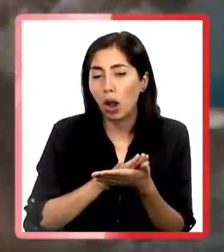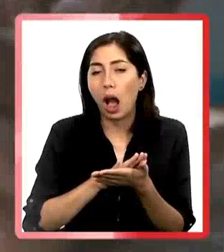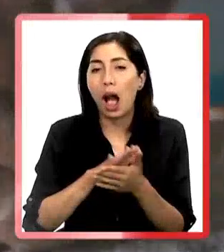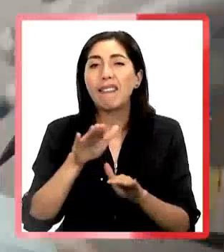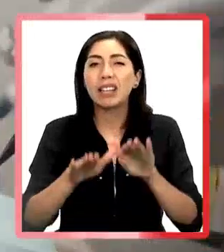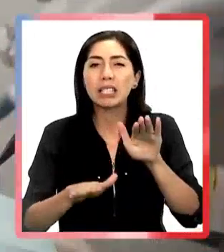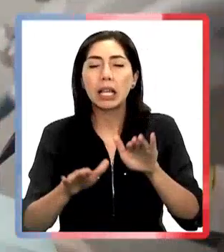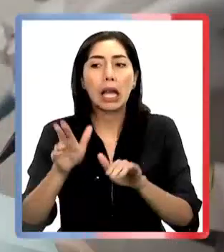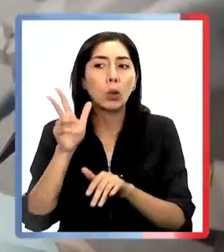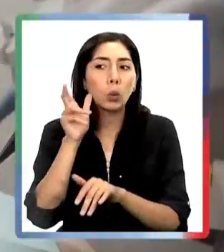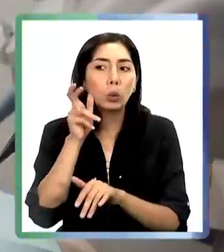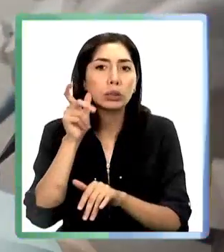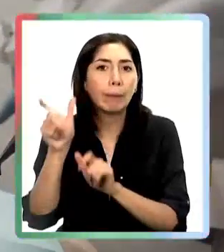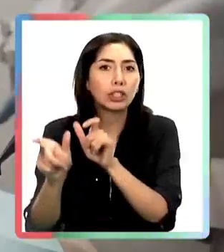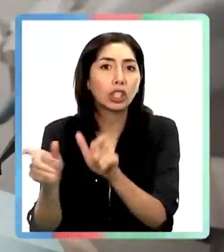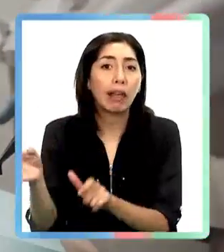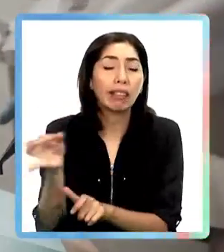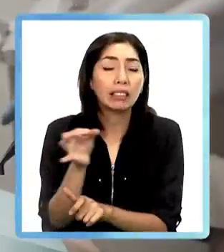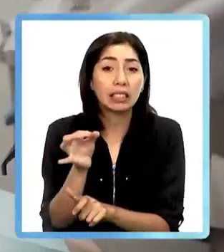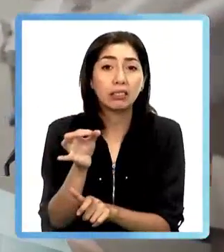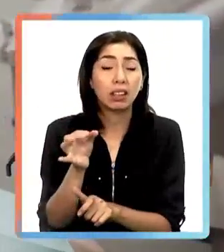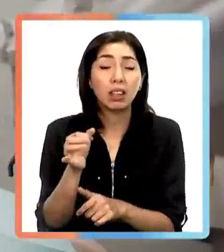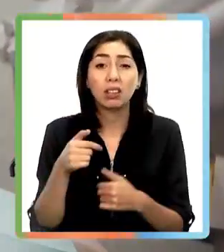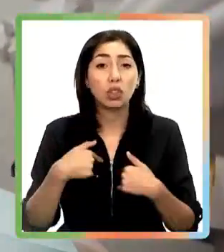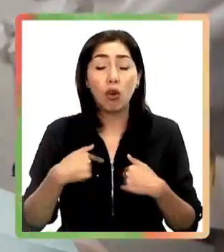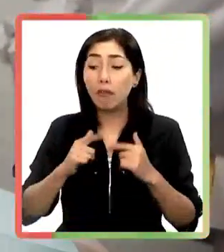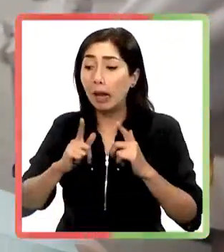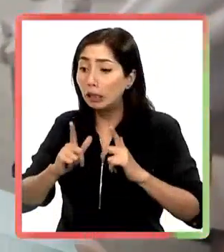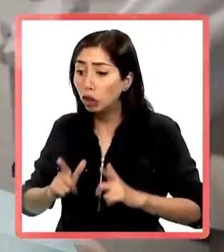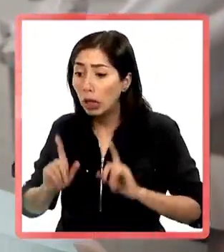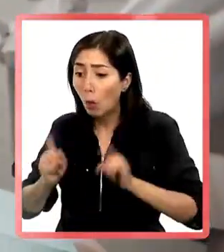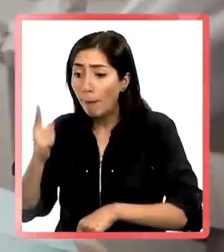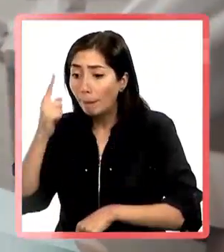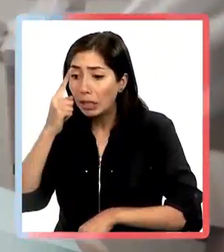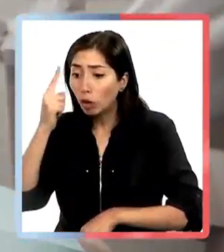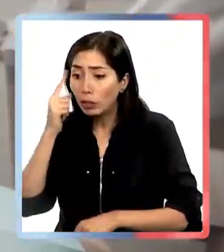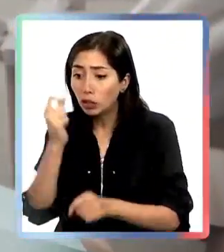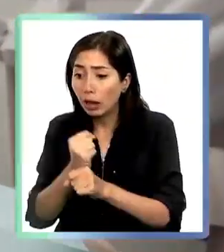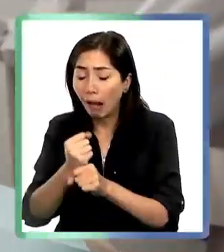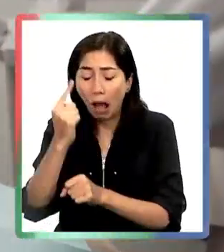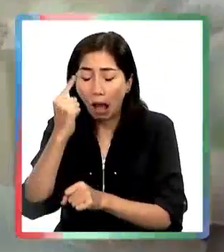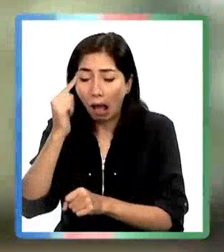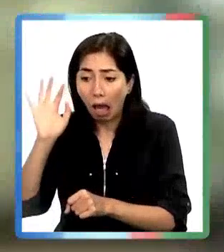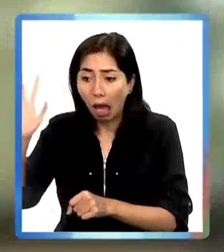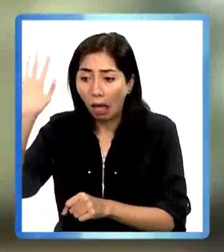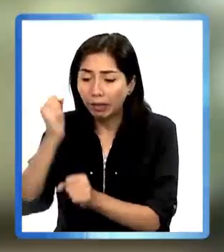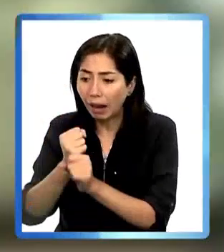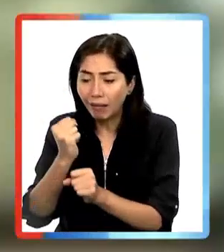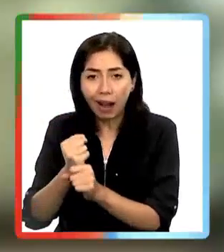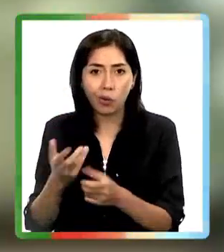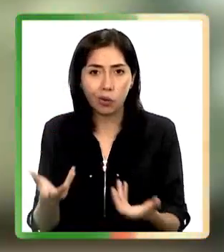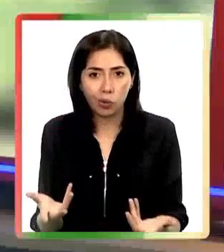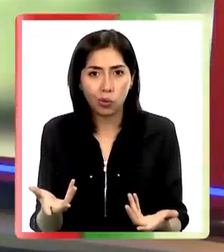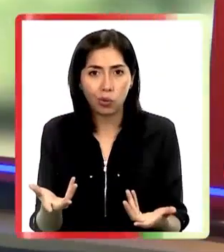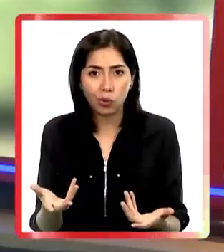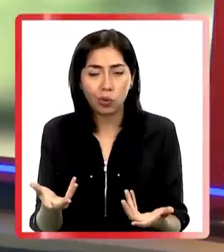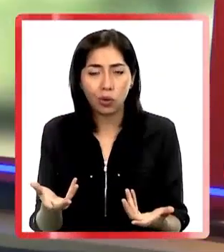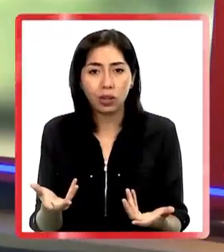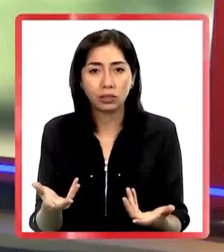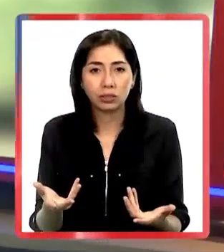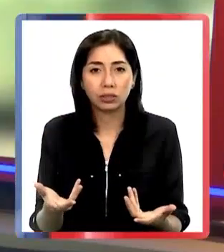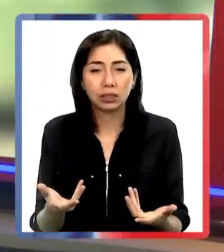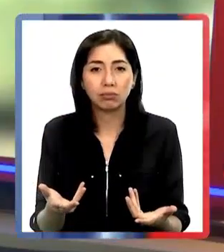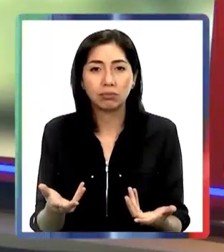de pacientes que dicen, no, si no logré desconectarme en las vacaciones, sobre todo hoy día en que el teletrabajo y el